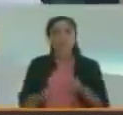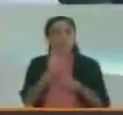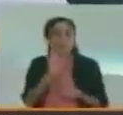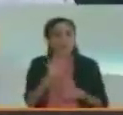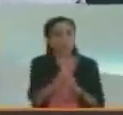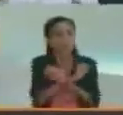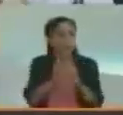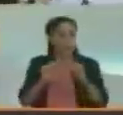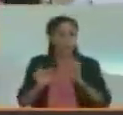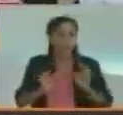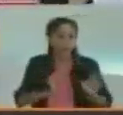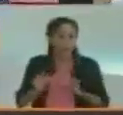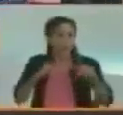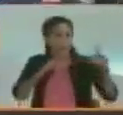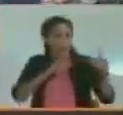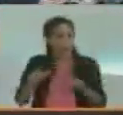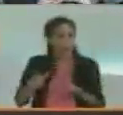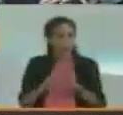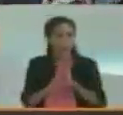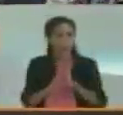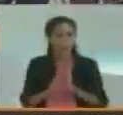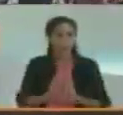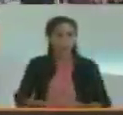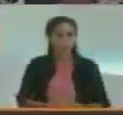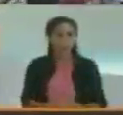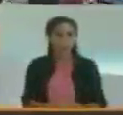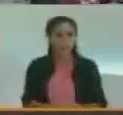5 de la mañana, compañero.